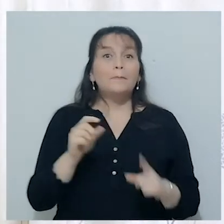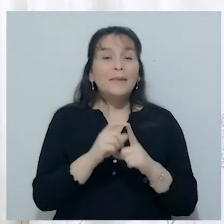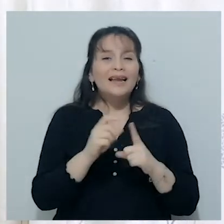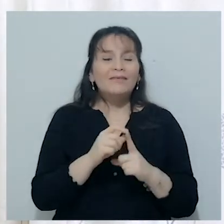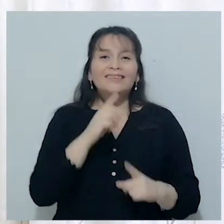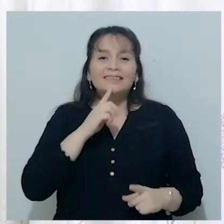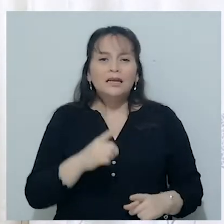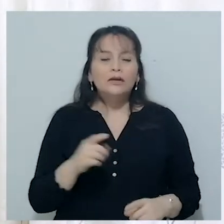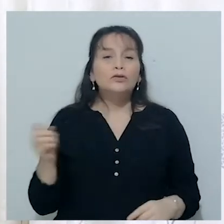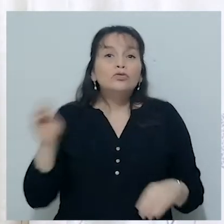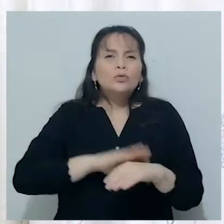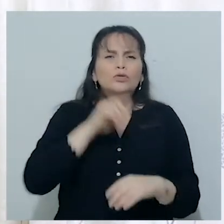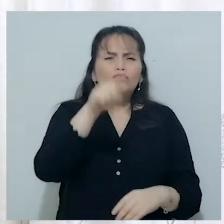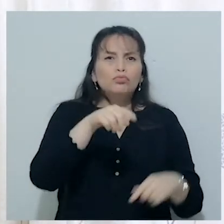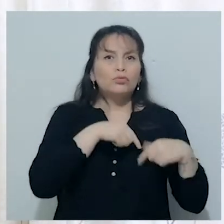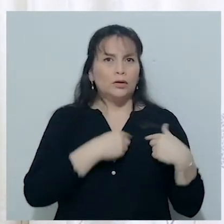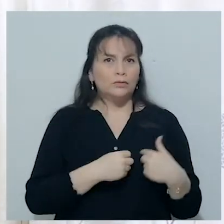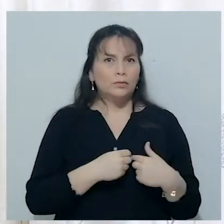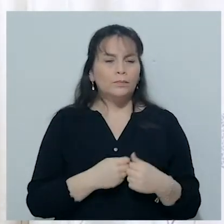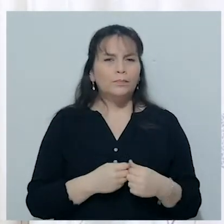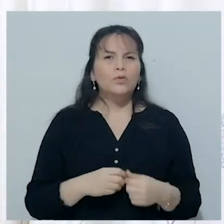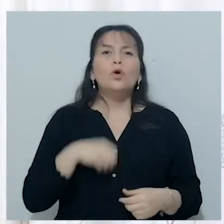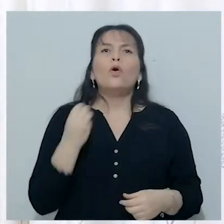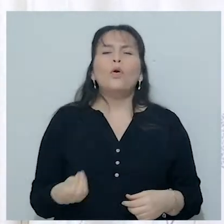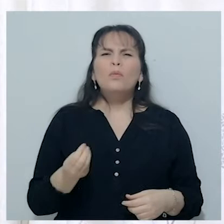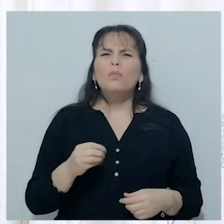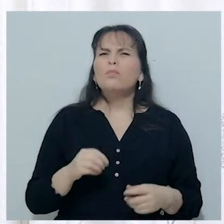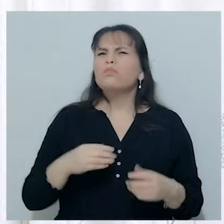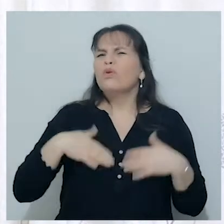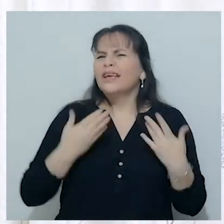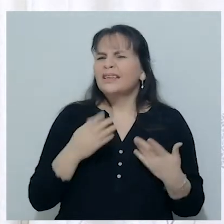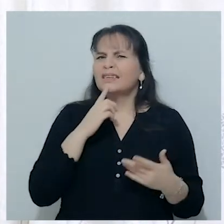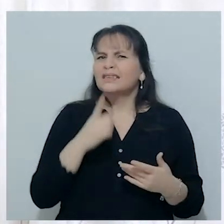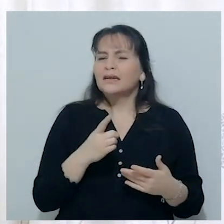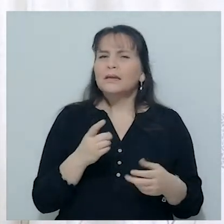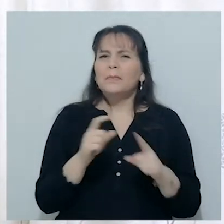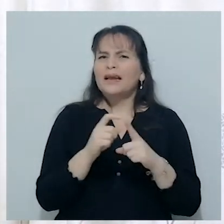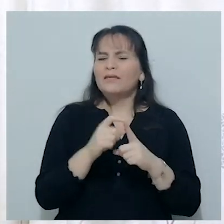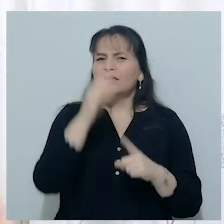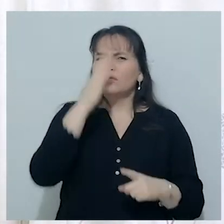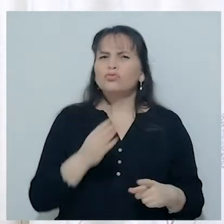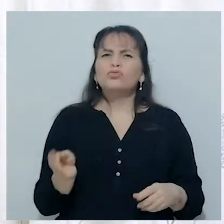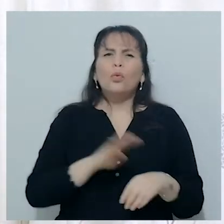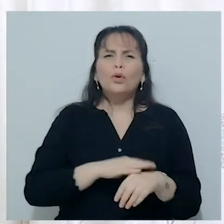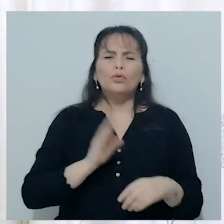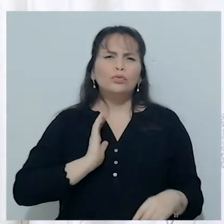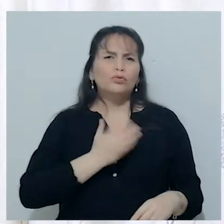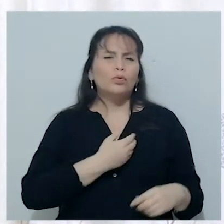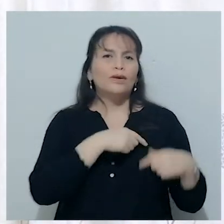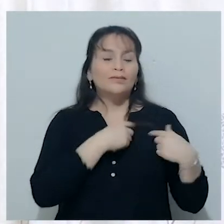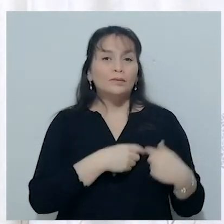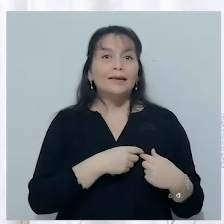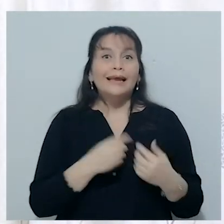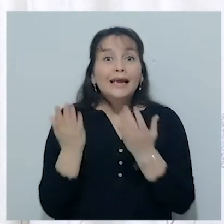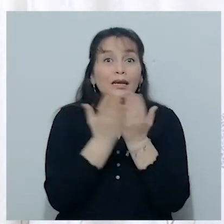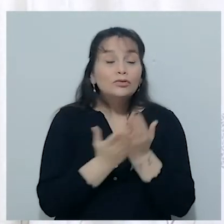estas palabras que yo te mando hoy estarán sobre tu corazón. ¿Cómo pueden estar las palabras de Dios en nuestro corazón?